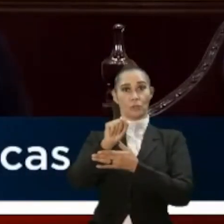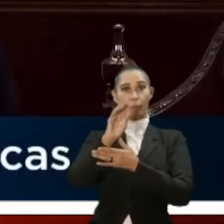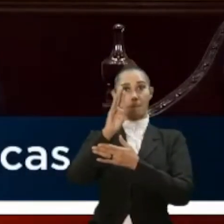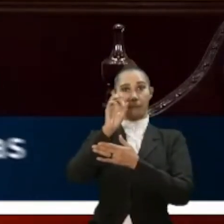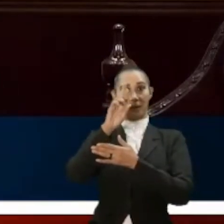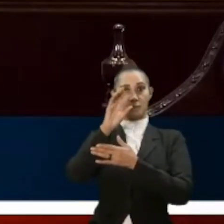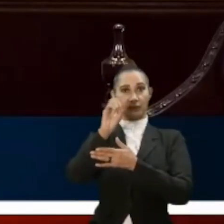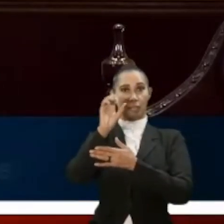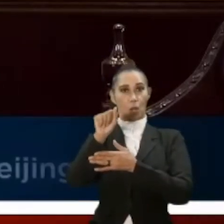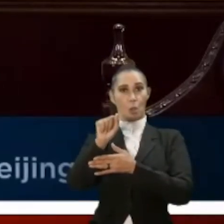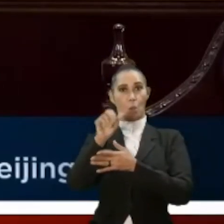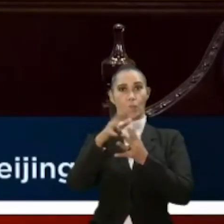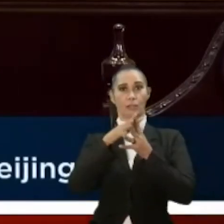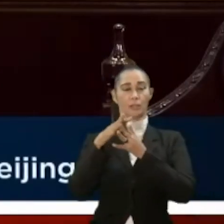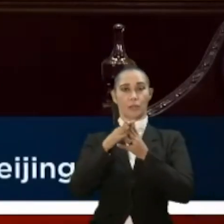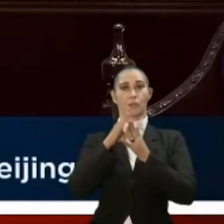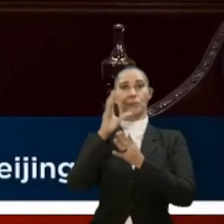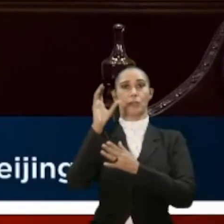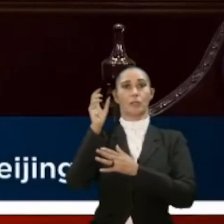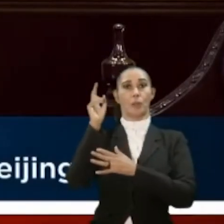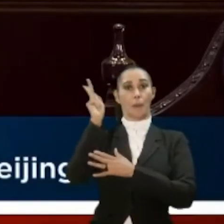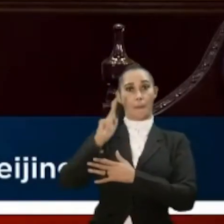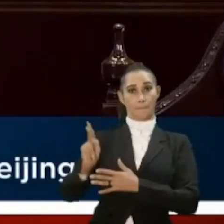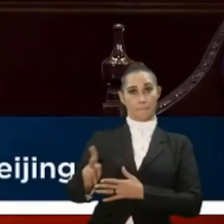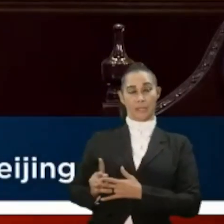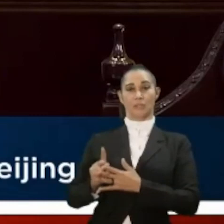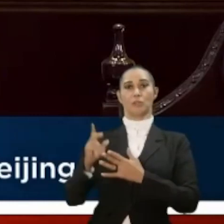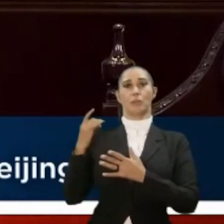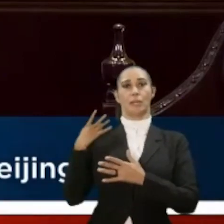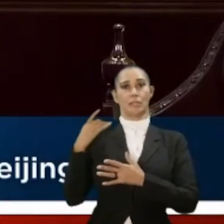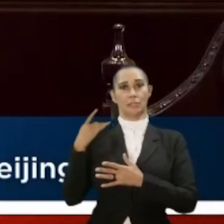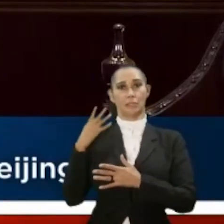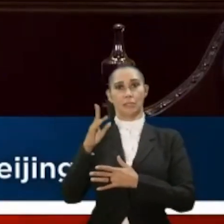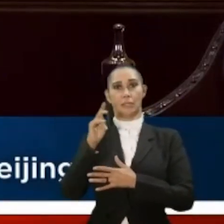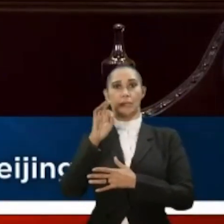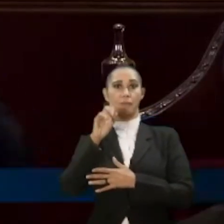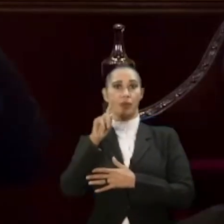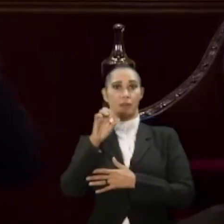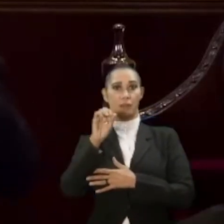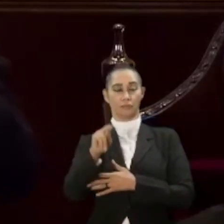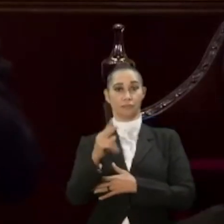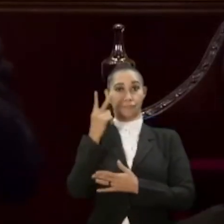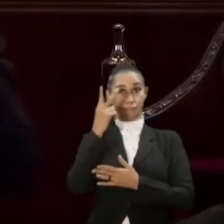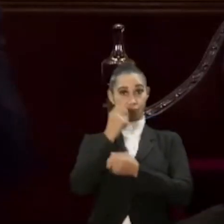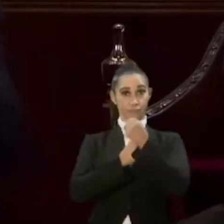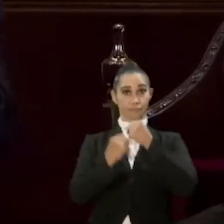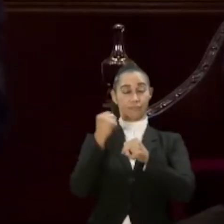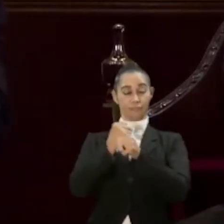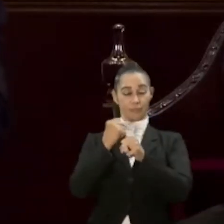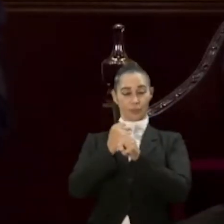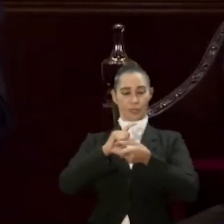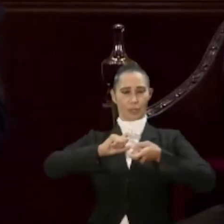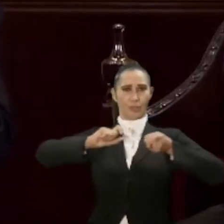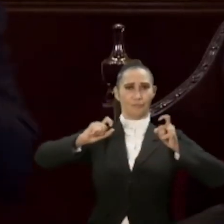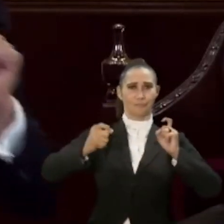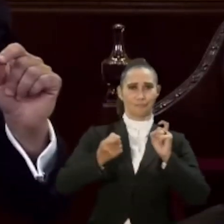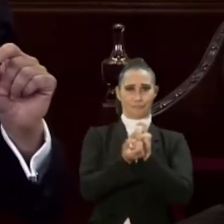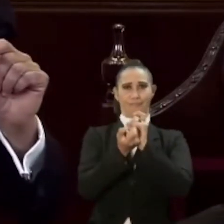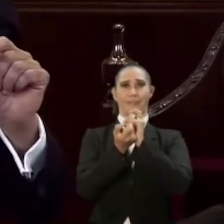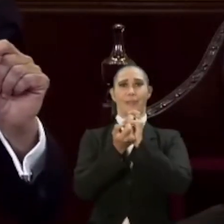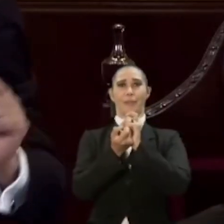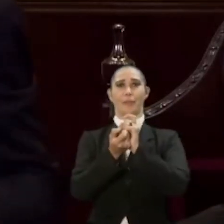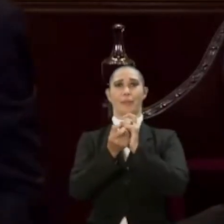Barcelona, Caracas, Santiago de Chile, Buenos Aires y Beijing. En 2 años vamos a transformar